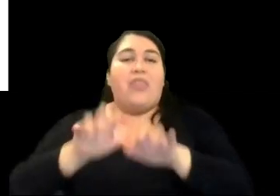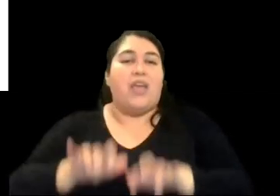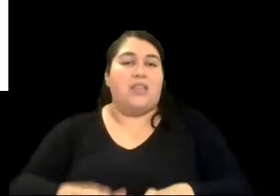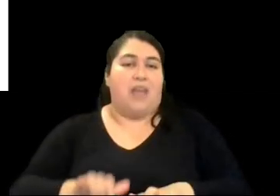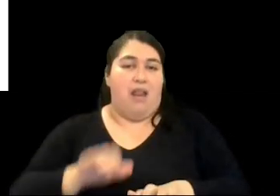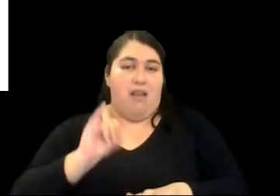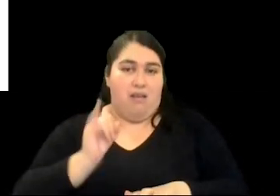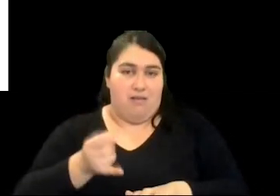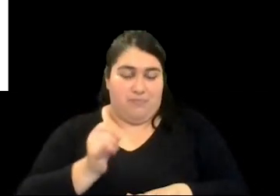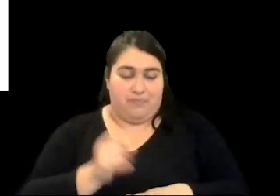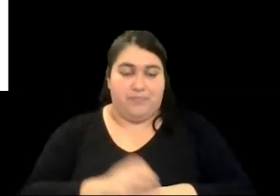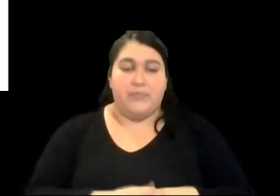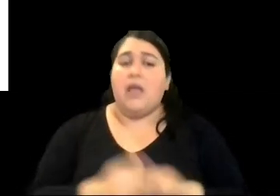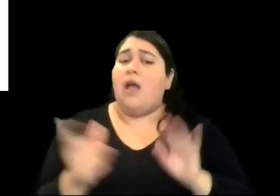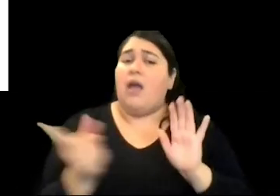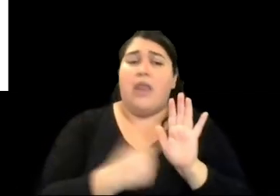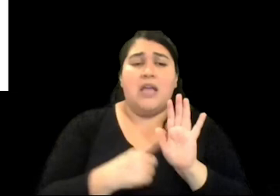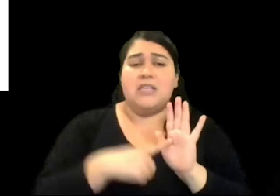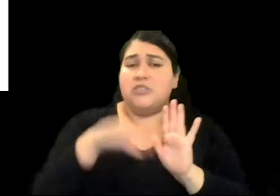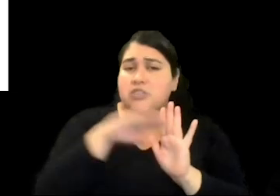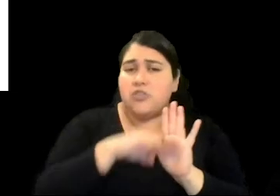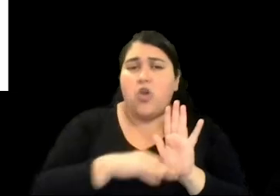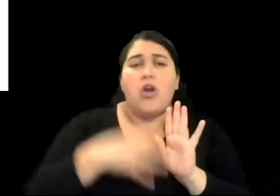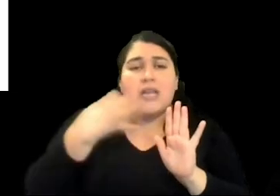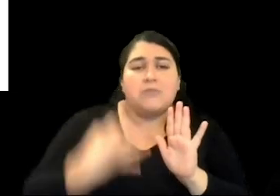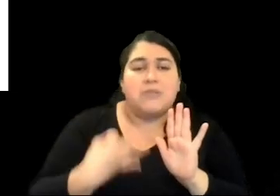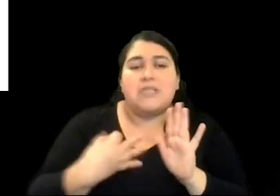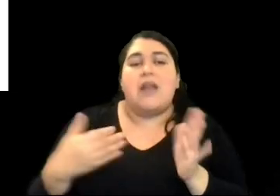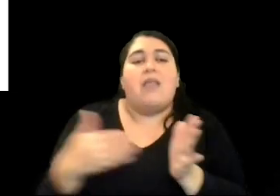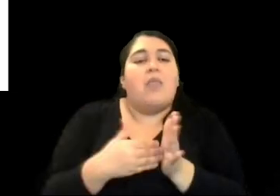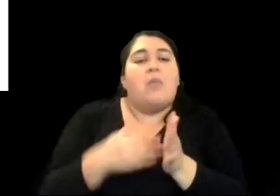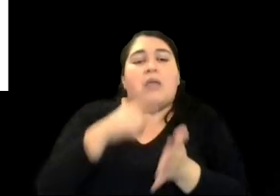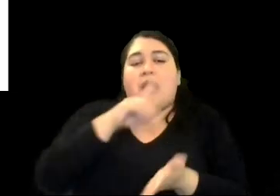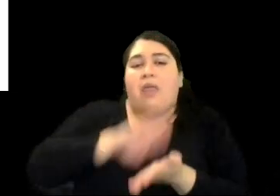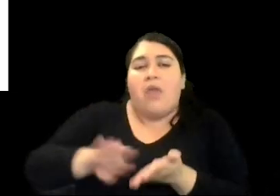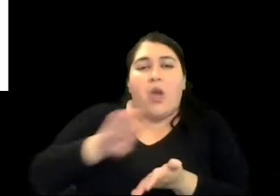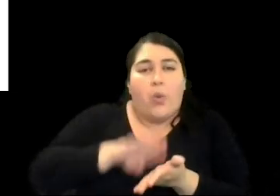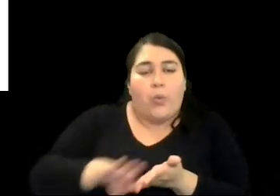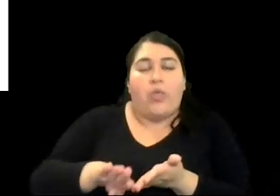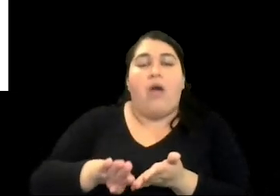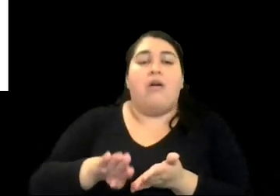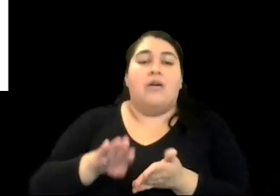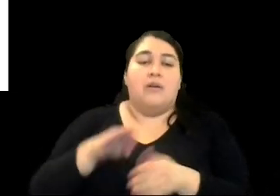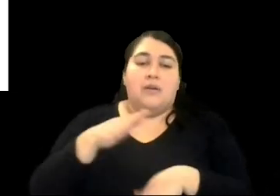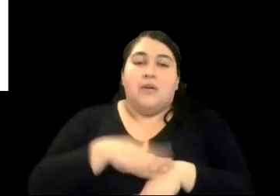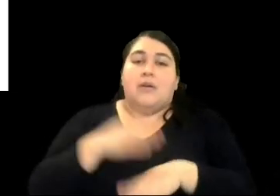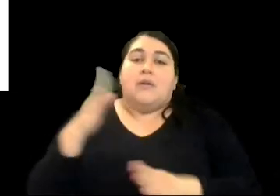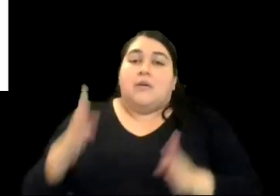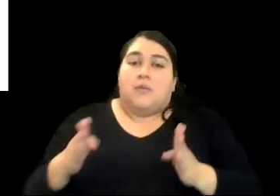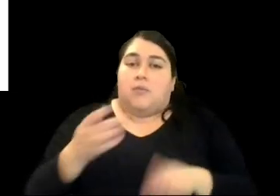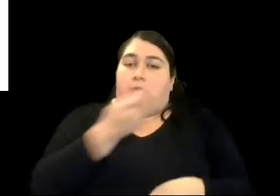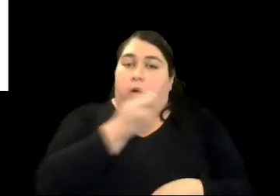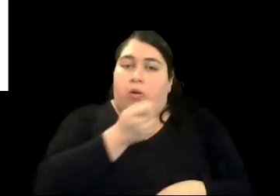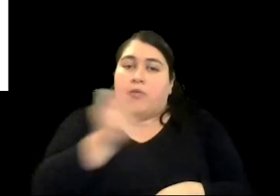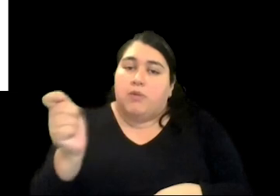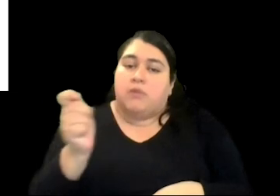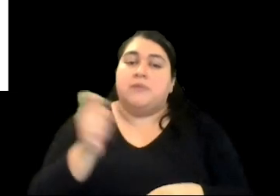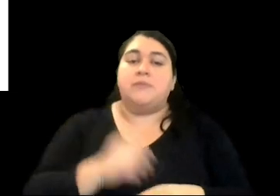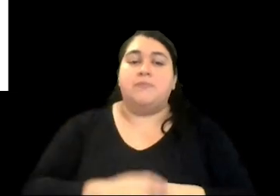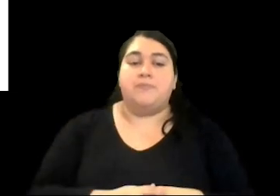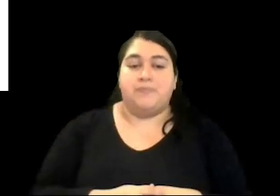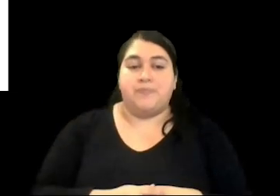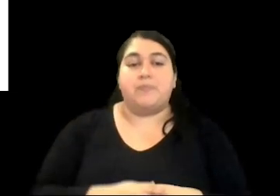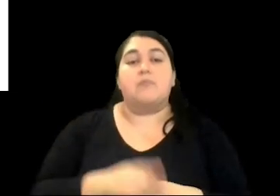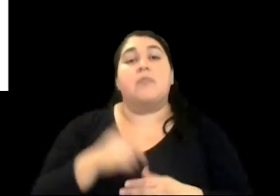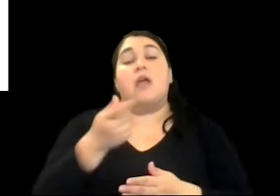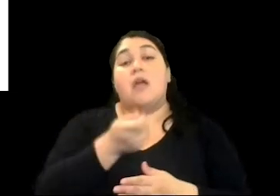Estos son requisitos específicos para las deudas que están en una instancia de discusión administrativa, contencioso administrativa o un juicio de